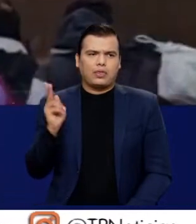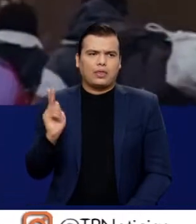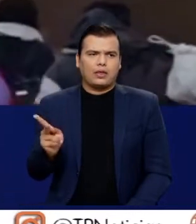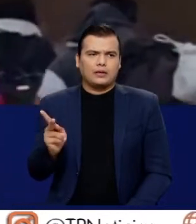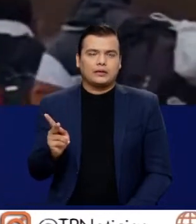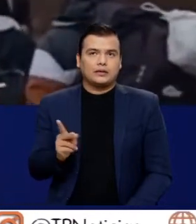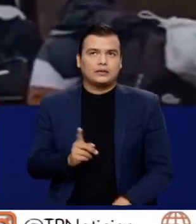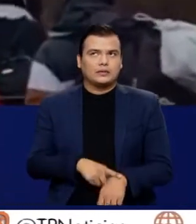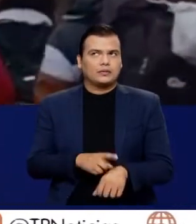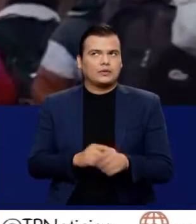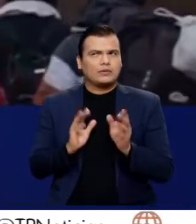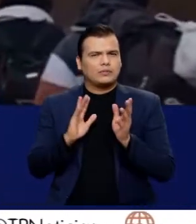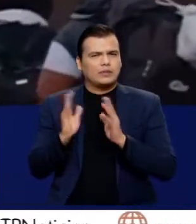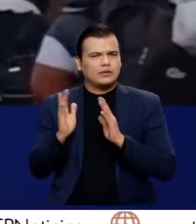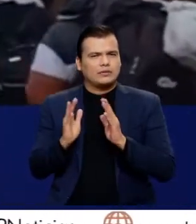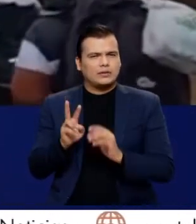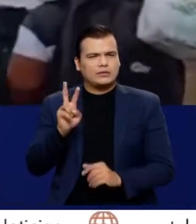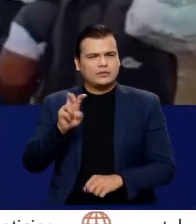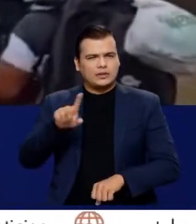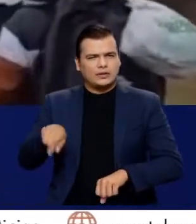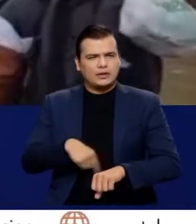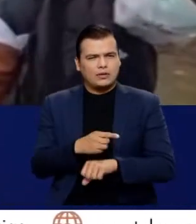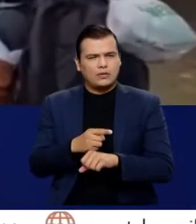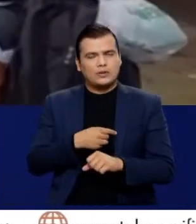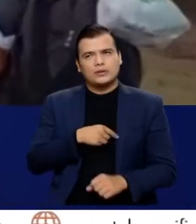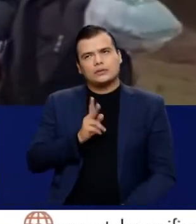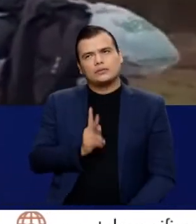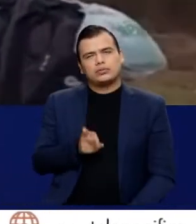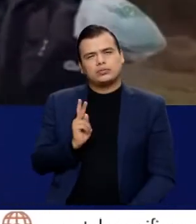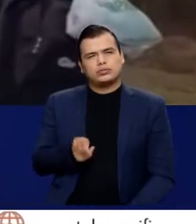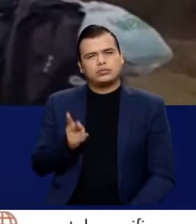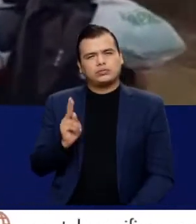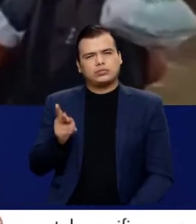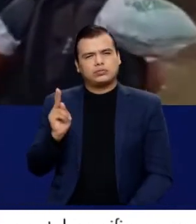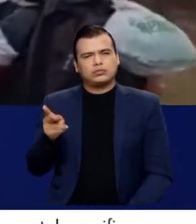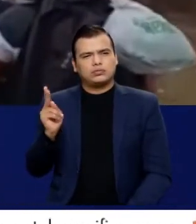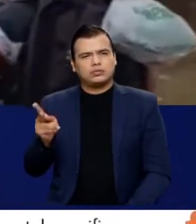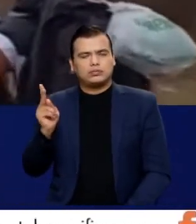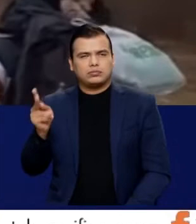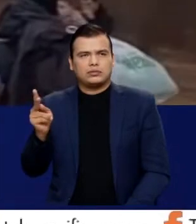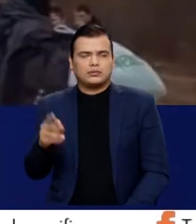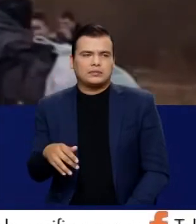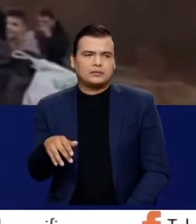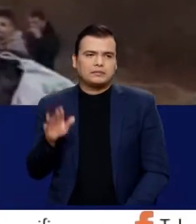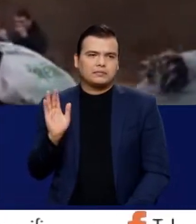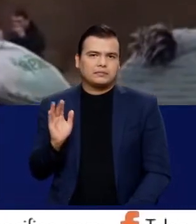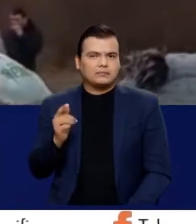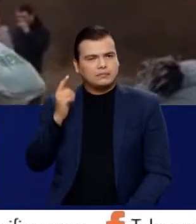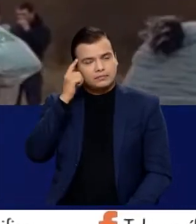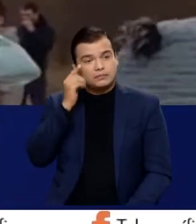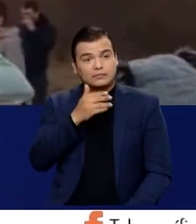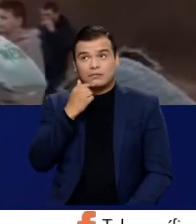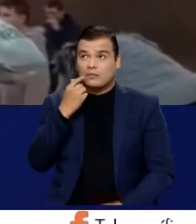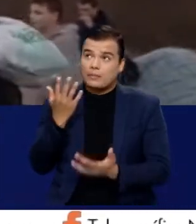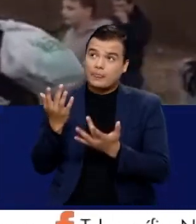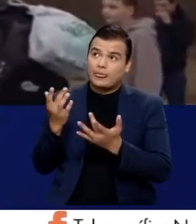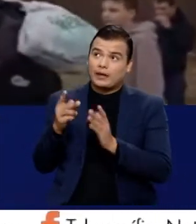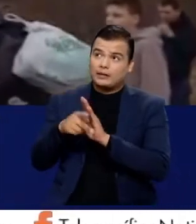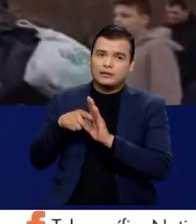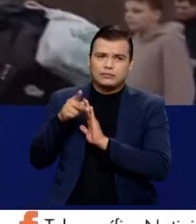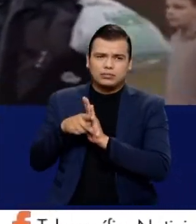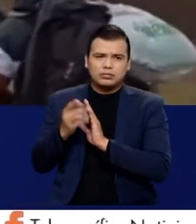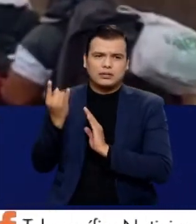nos demoramos por ahí que unas siete horas caminando entonces se prefirió eso esperar un tren